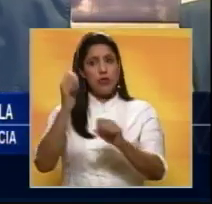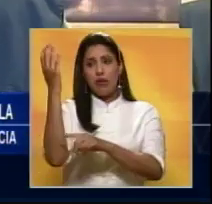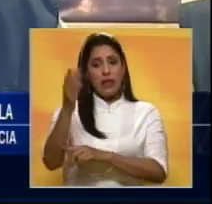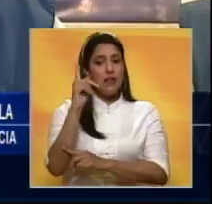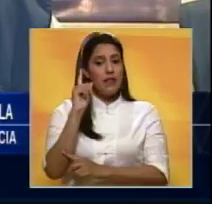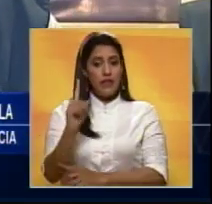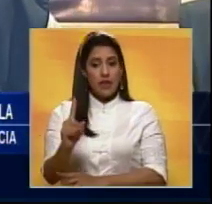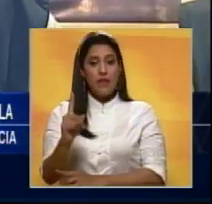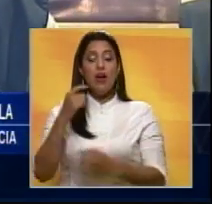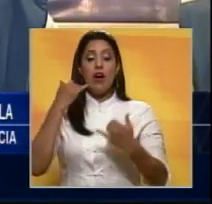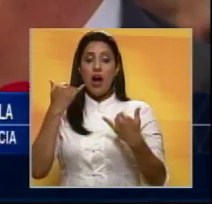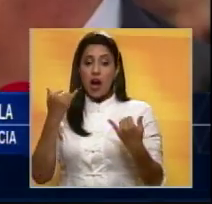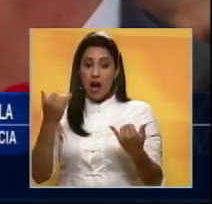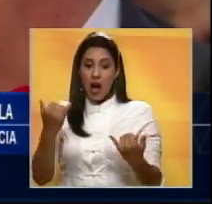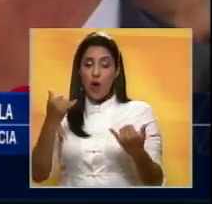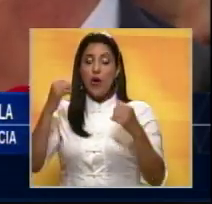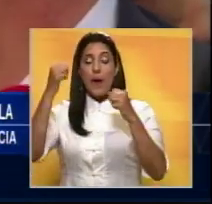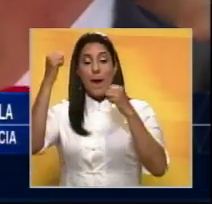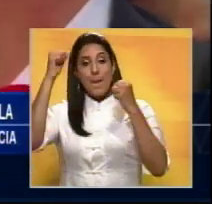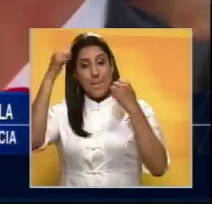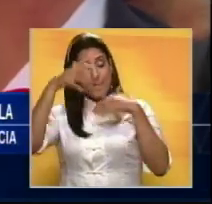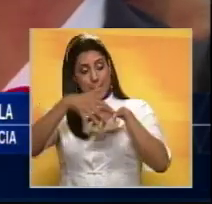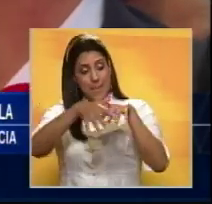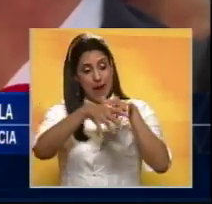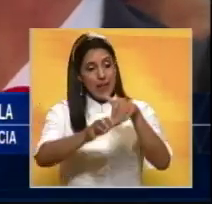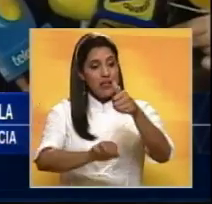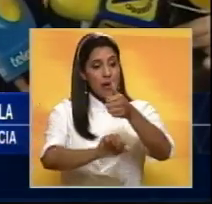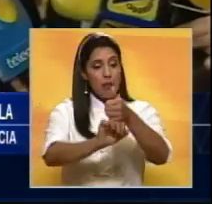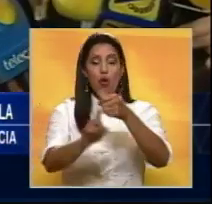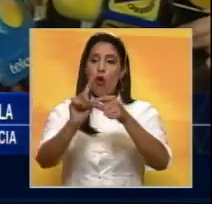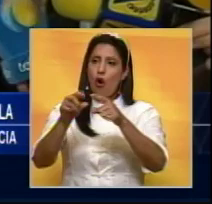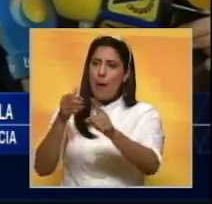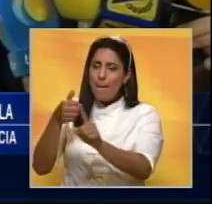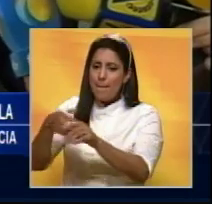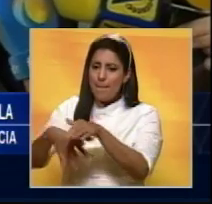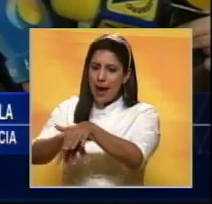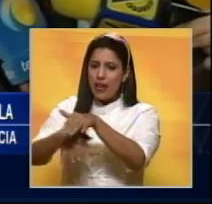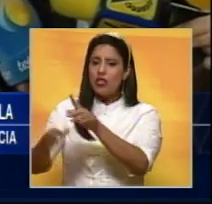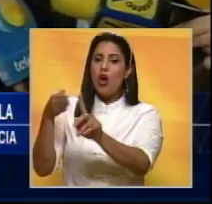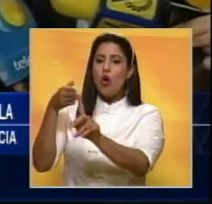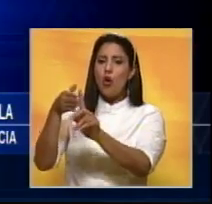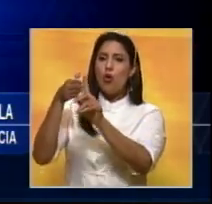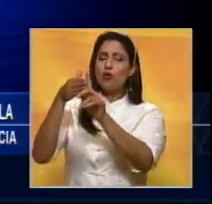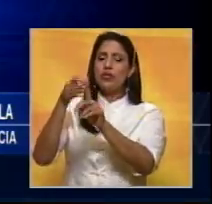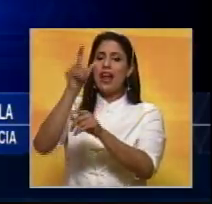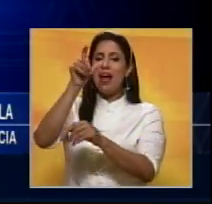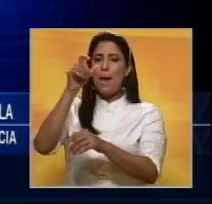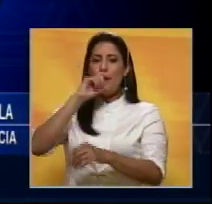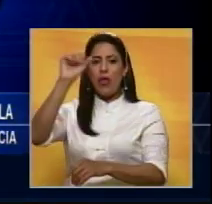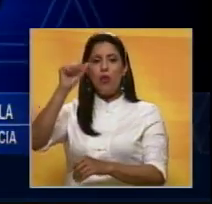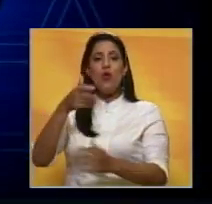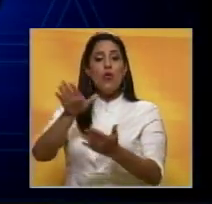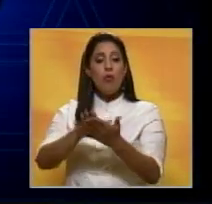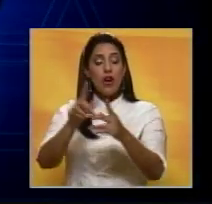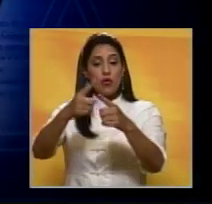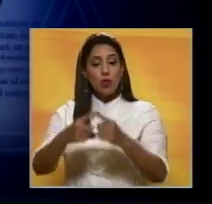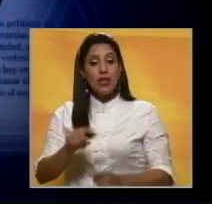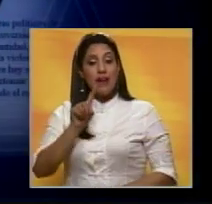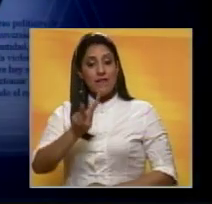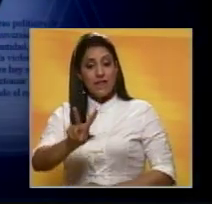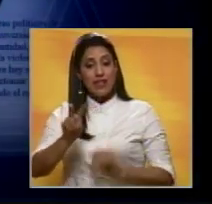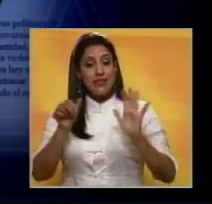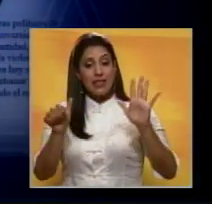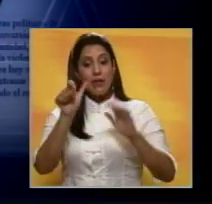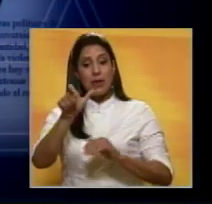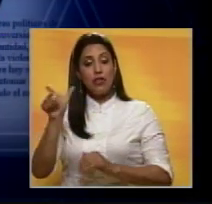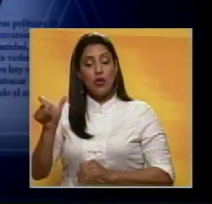el comunicado se precisó que las marchas a favor y en contra del presidente Nicolás Maduro han costado la vida a 26 personas, lesiones